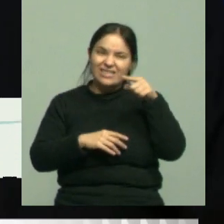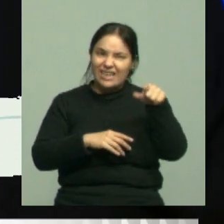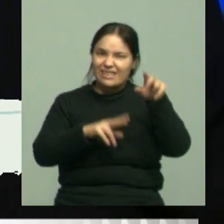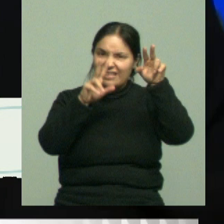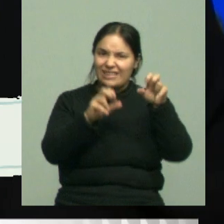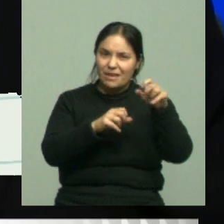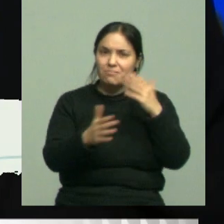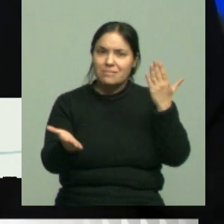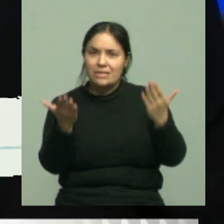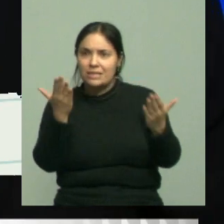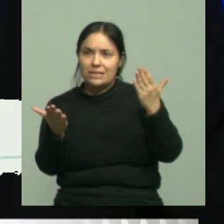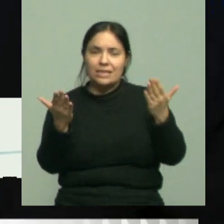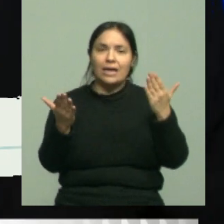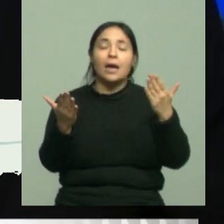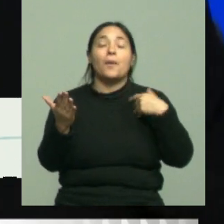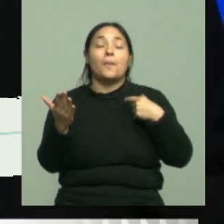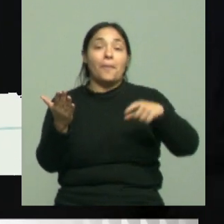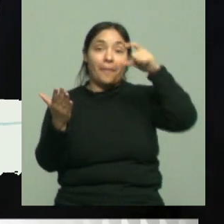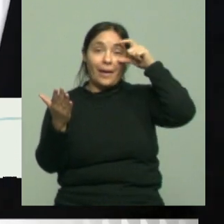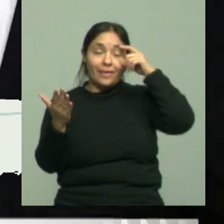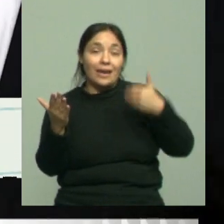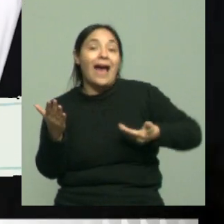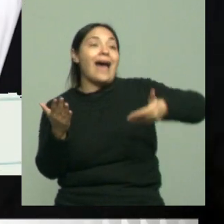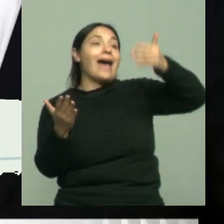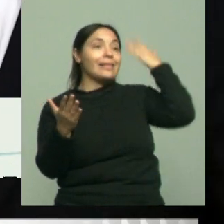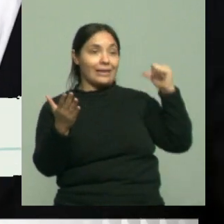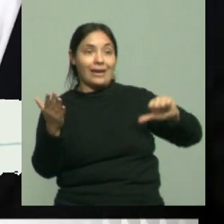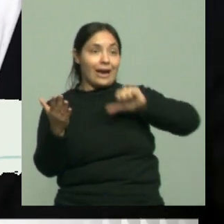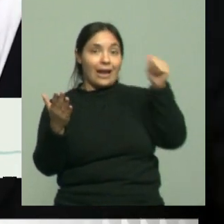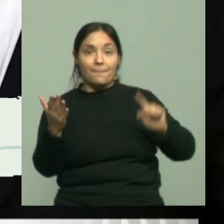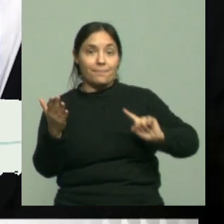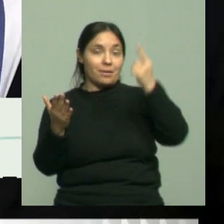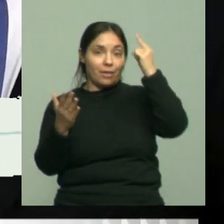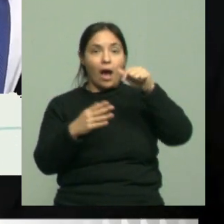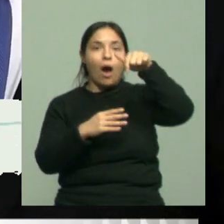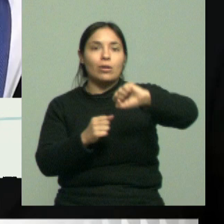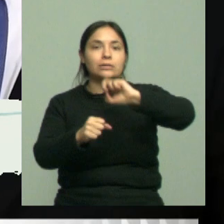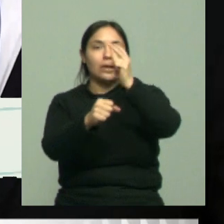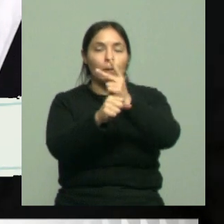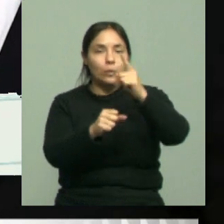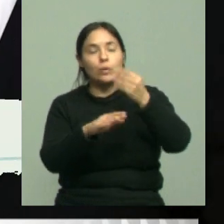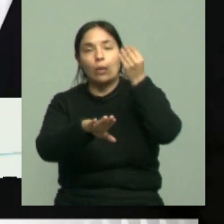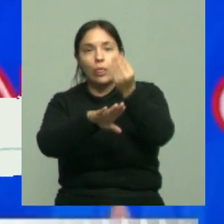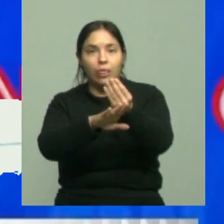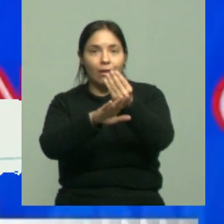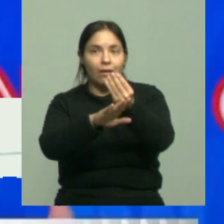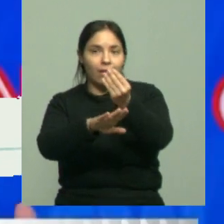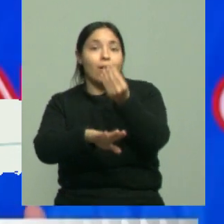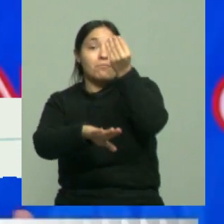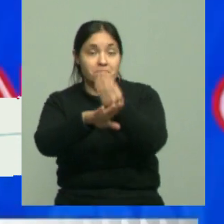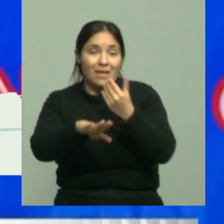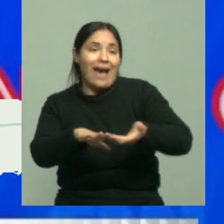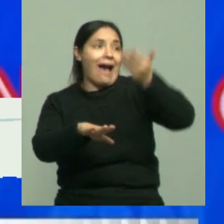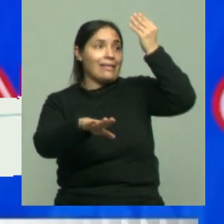este paralelo entre el Biden que le ganas a Donald Trump las elecciones y este Biden que llega ahora a este proceso electoral, donde